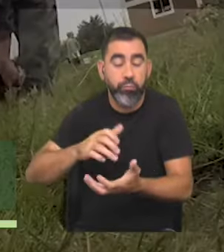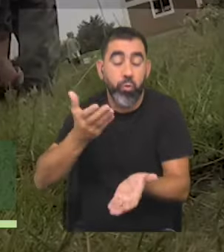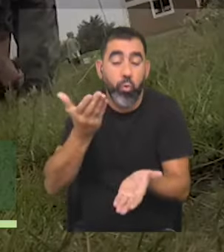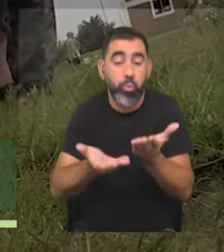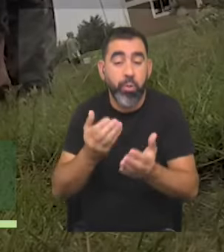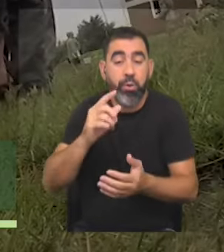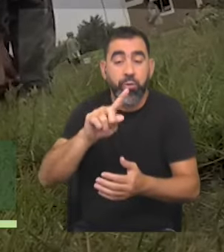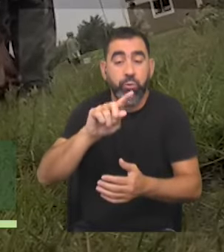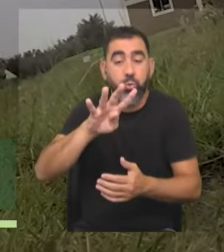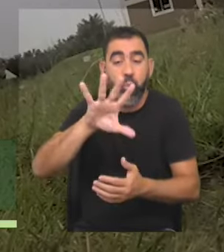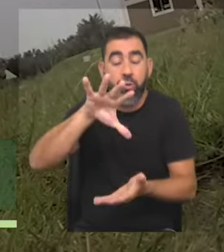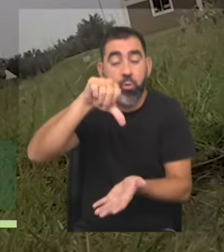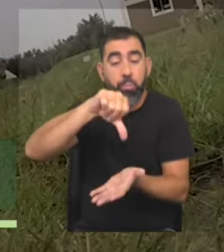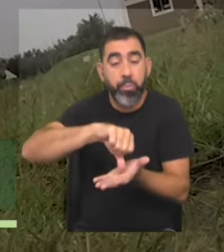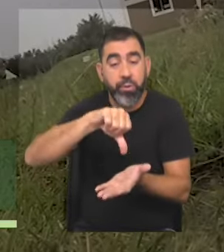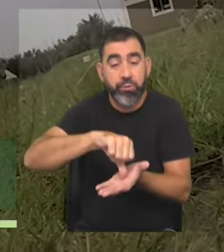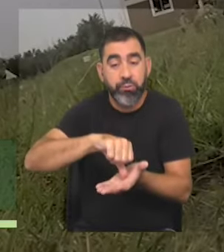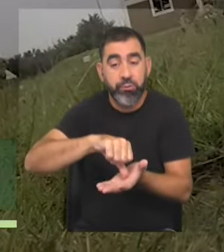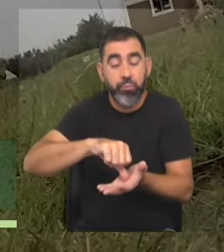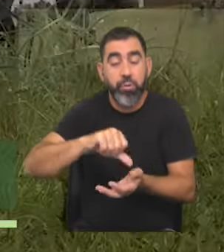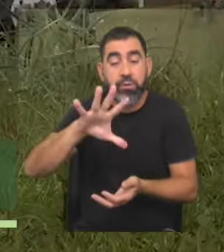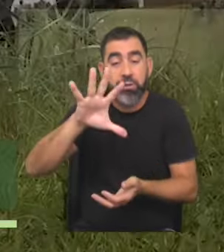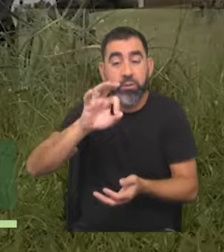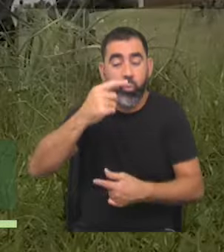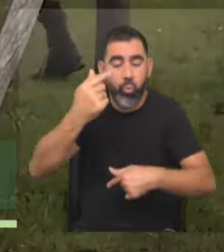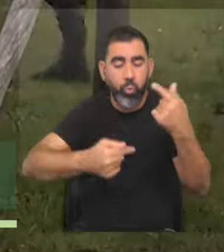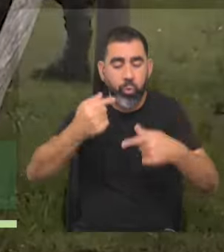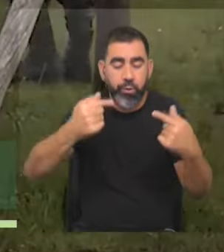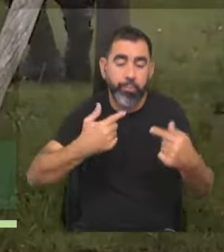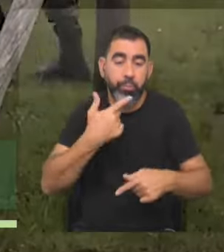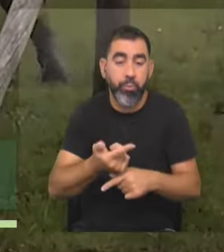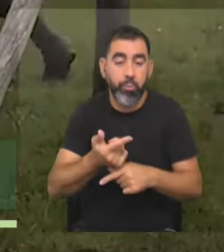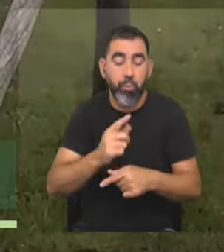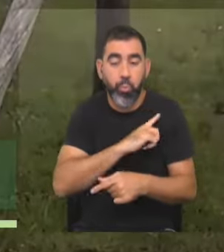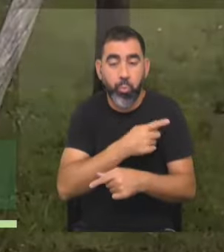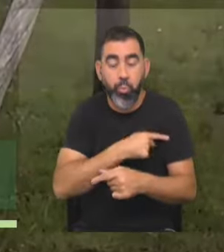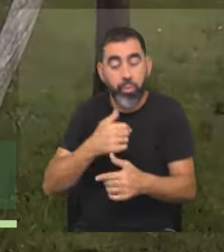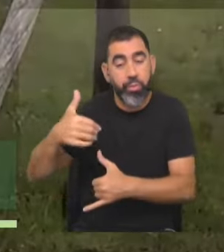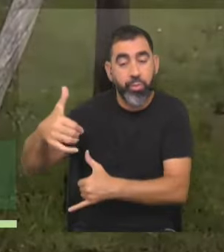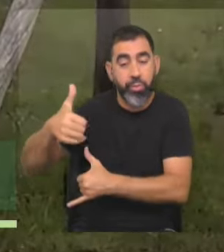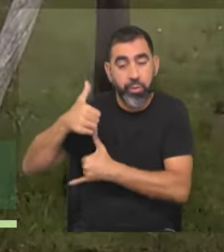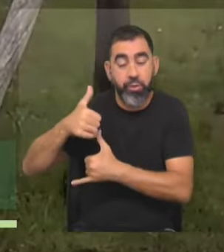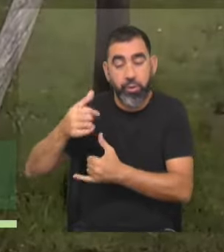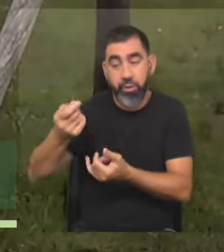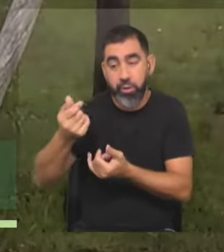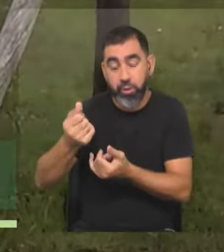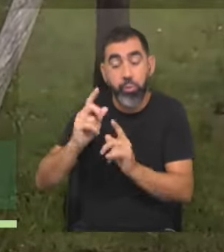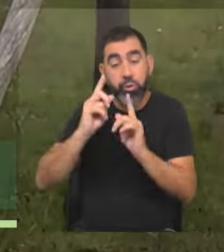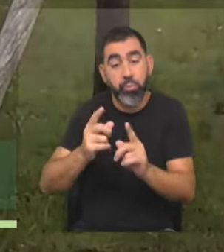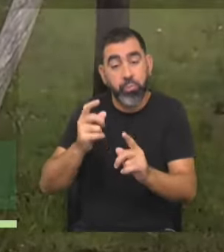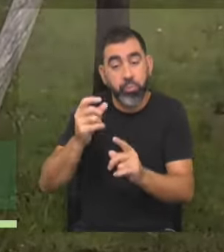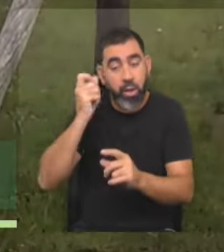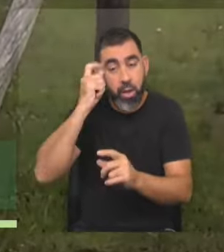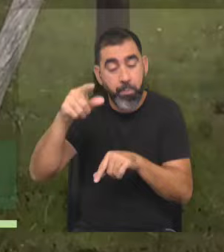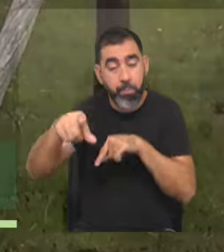145 países en base a más de 50 variables que van desde el poderío militar y las finanzas hasta la capacidad